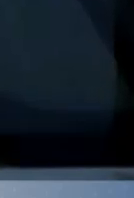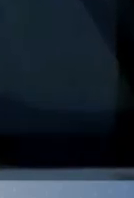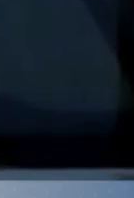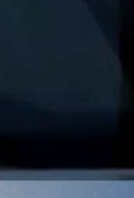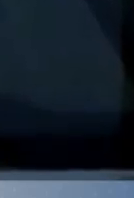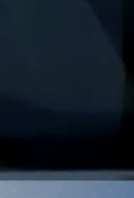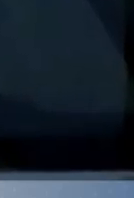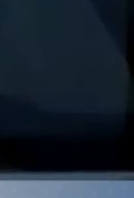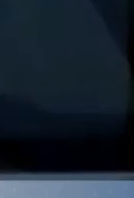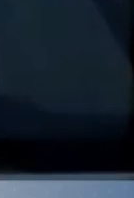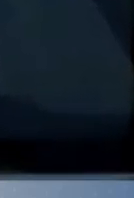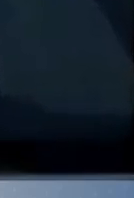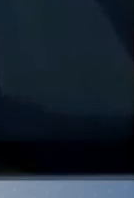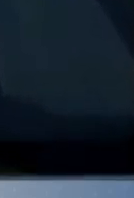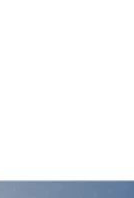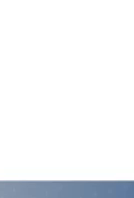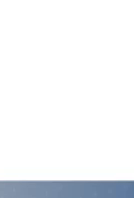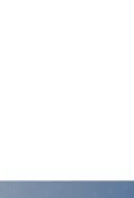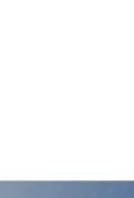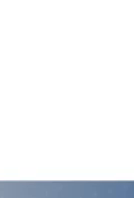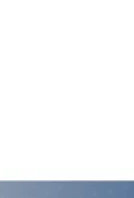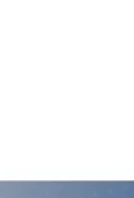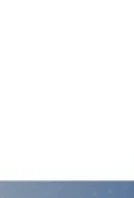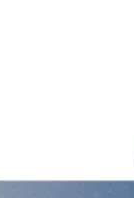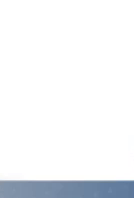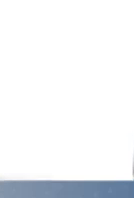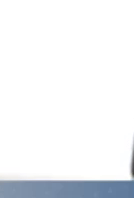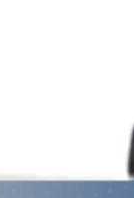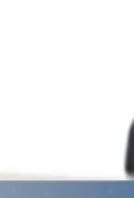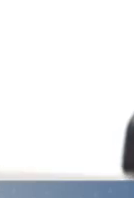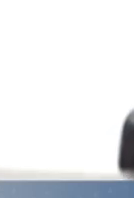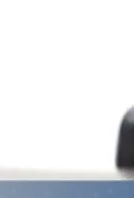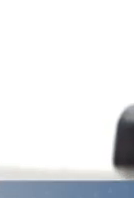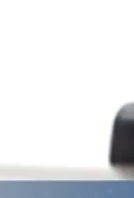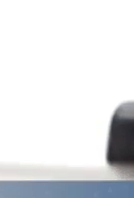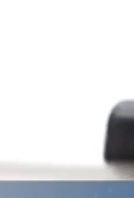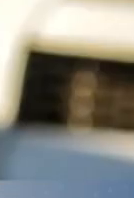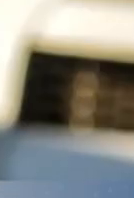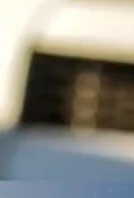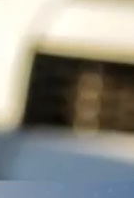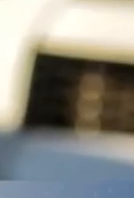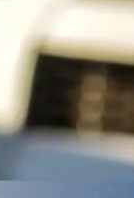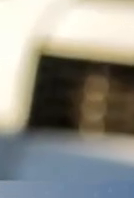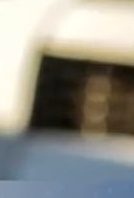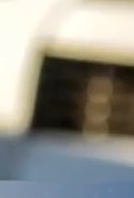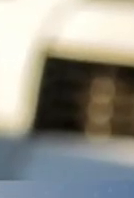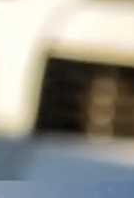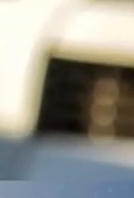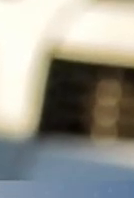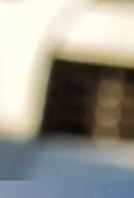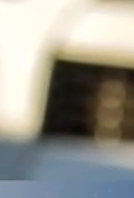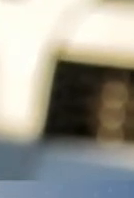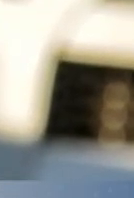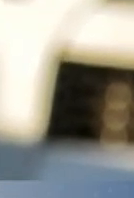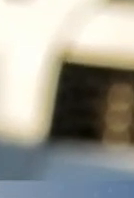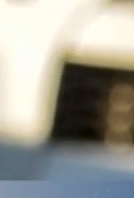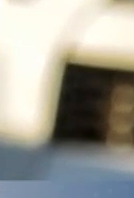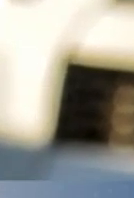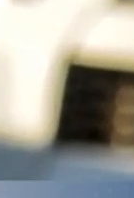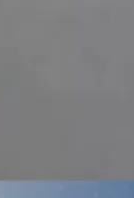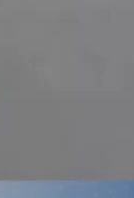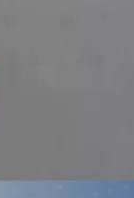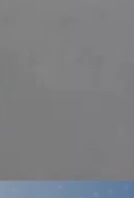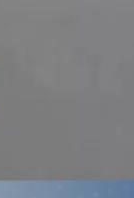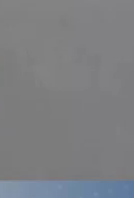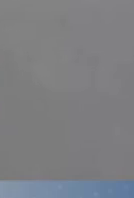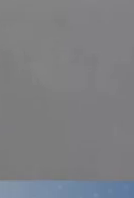ingresando hasta el lugar, procediendo a golpear en diversas ocasiones al guardia de seguridad, sustrajeron diversas especies, huyendo en dirección desconocida. No se tiene